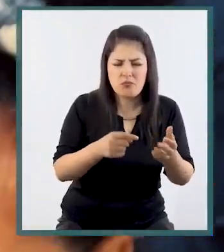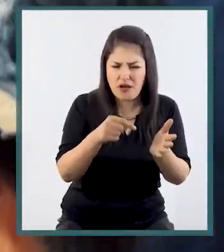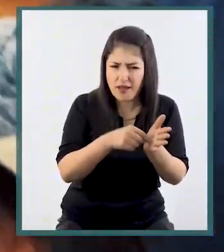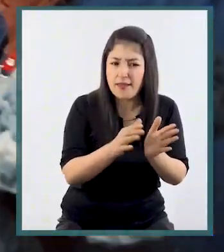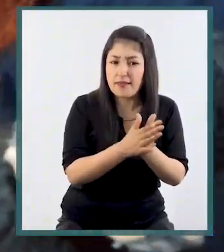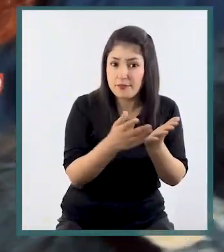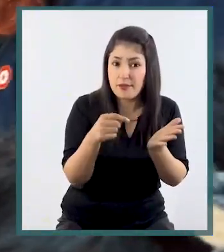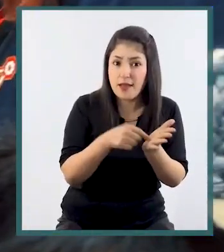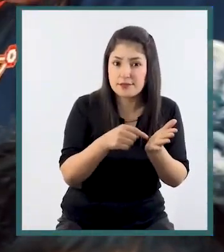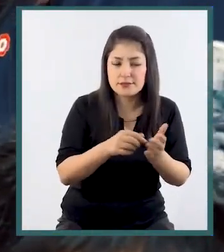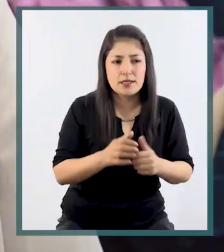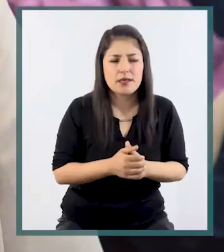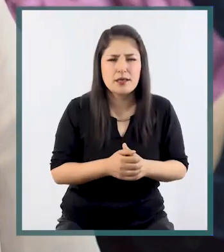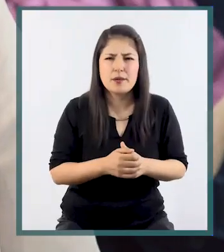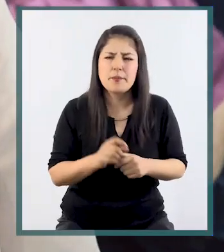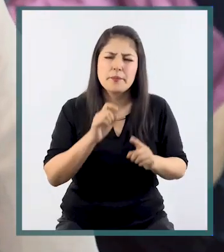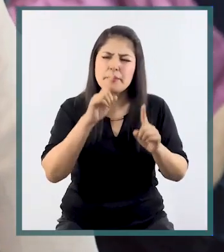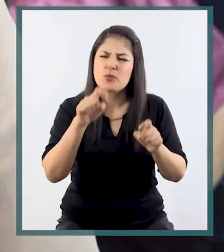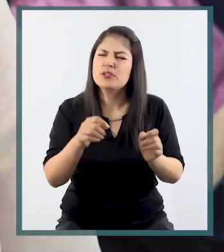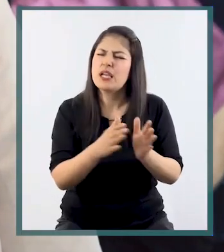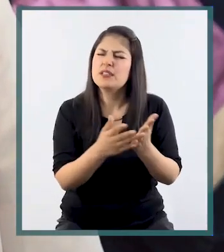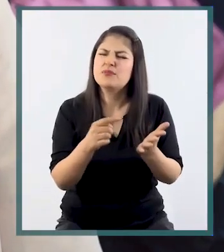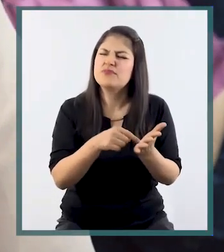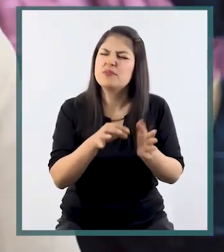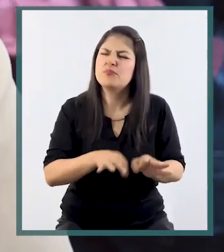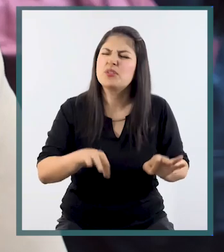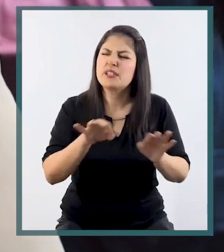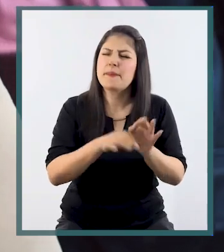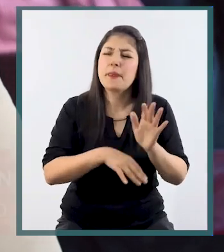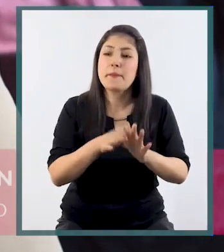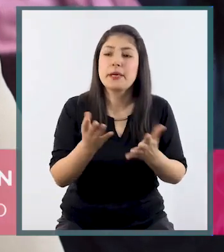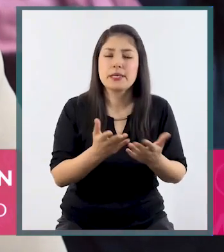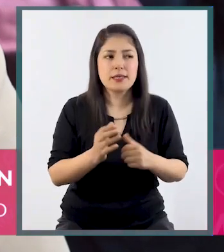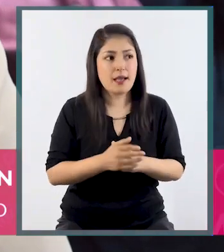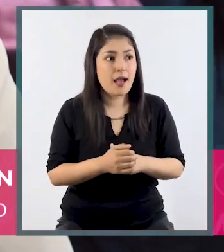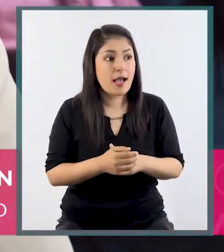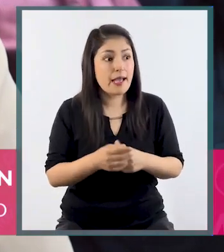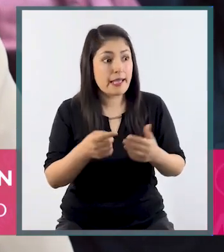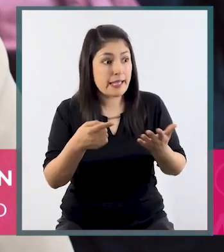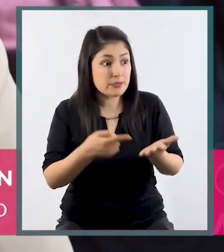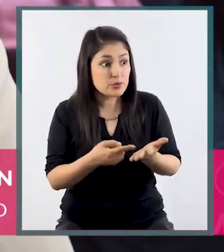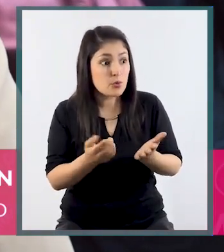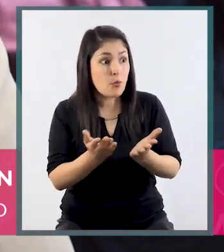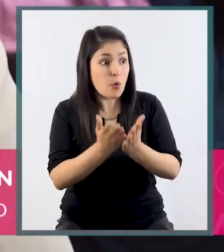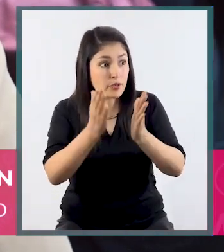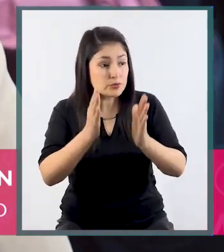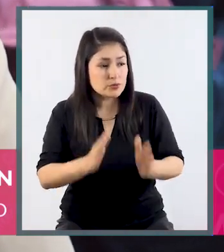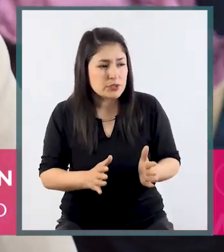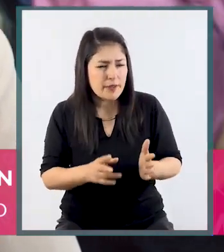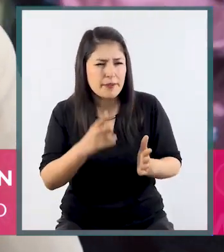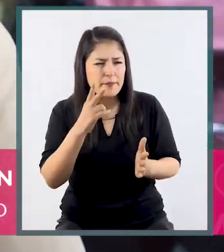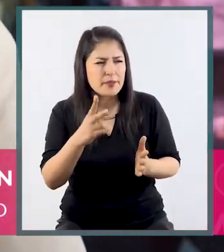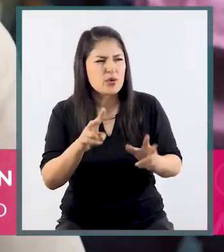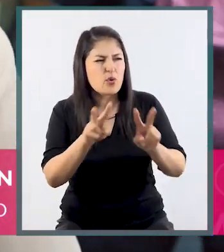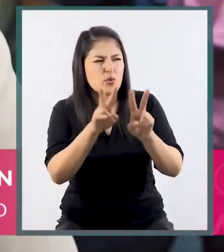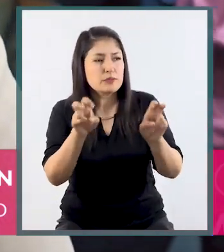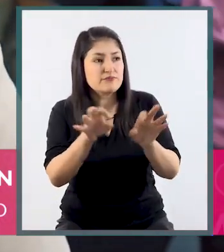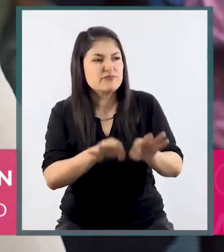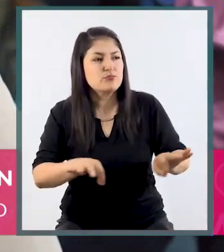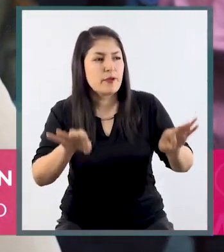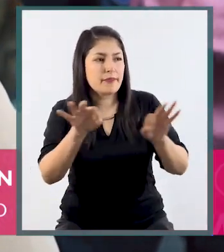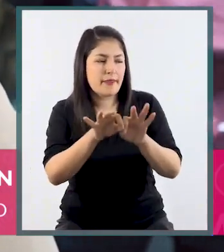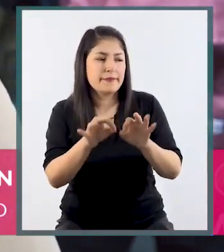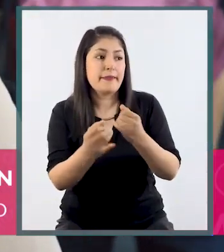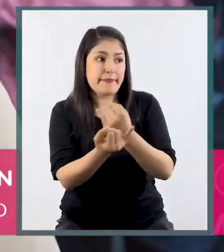importante de este libro? Yo creo que es el hecho de que acerca al estudiante con un tema tan importante que es la independencia,